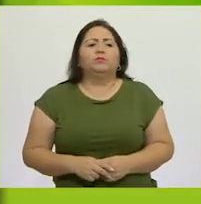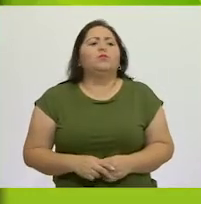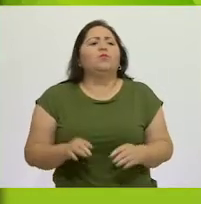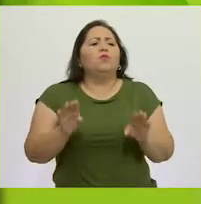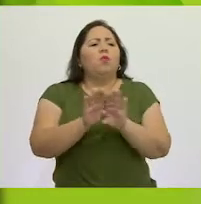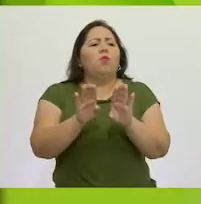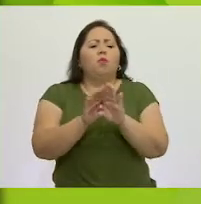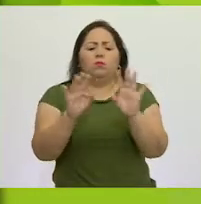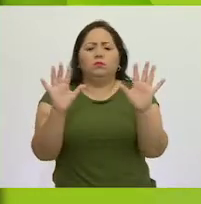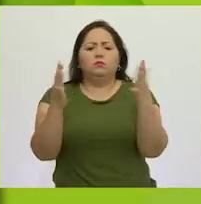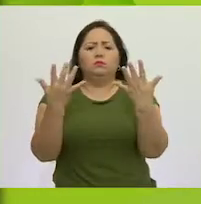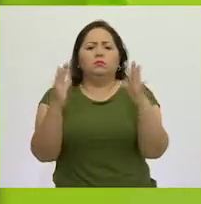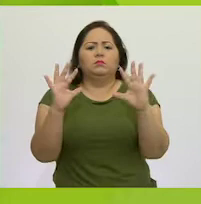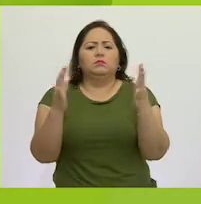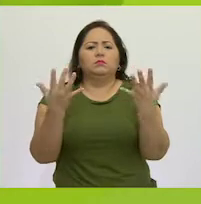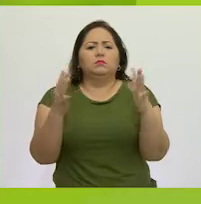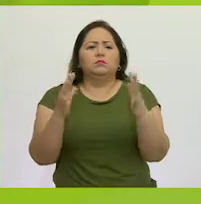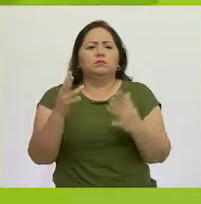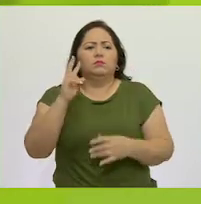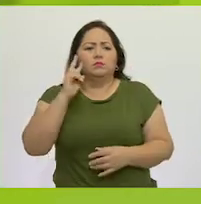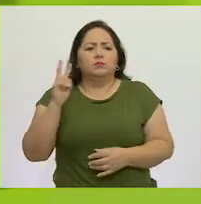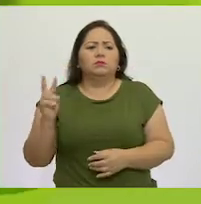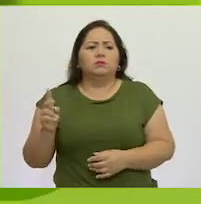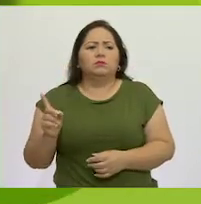¿Cómo son sus manos?